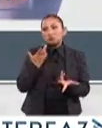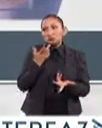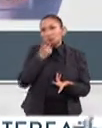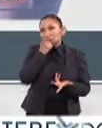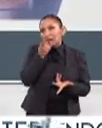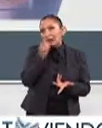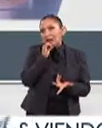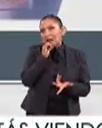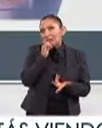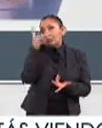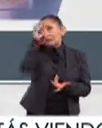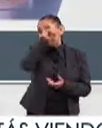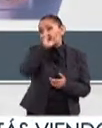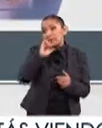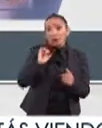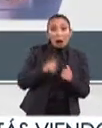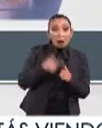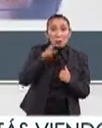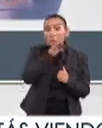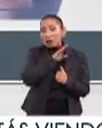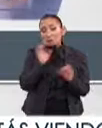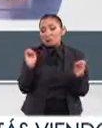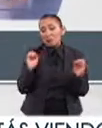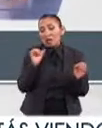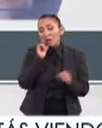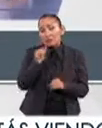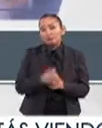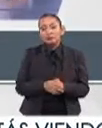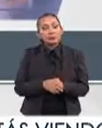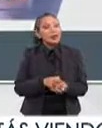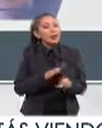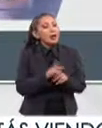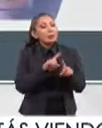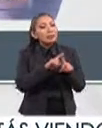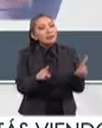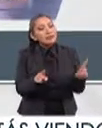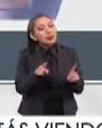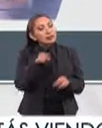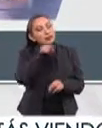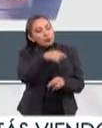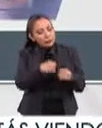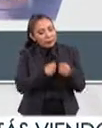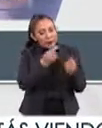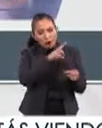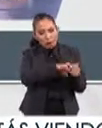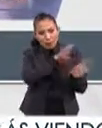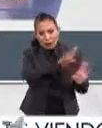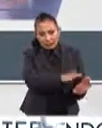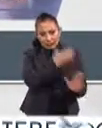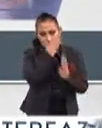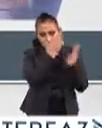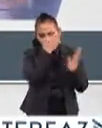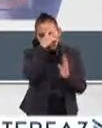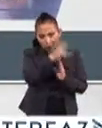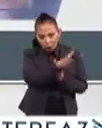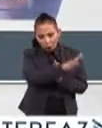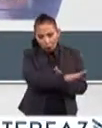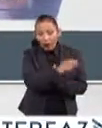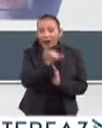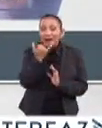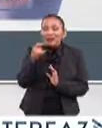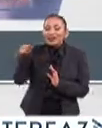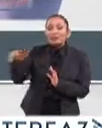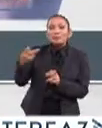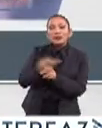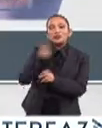que tuve alguna mala experiencia. ¿Cuál es la diferencia entre tu vida normal como estudiante aquí en México